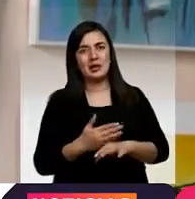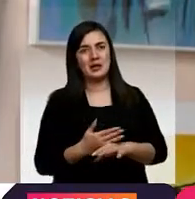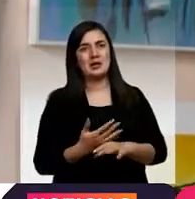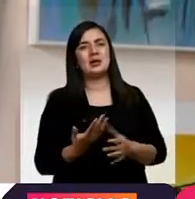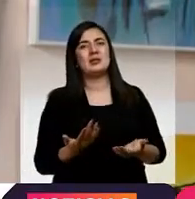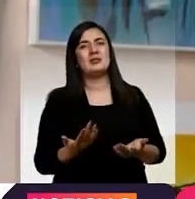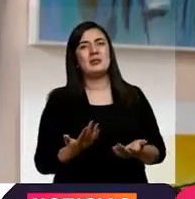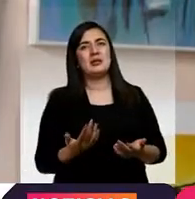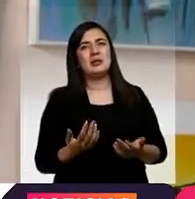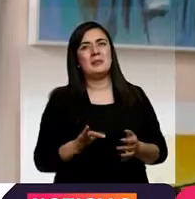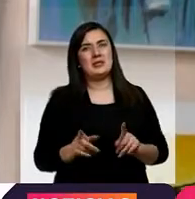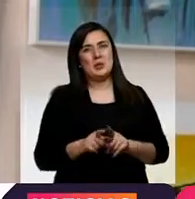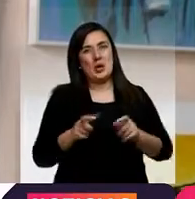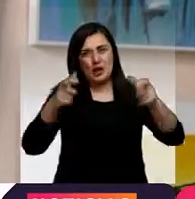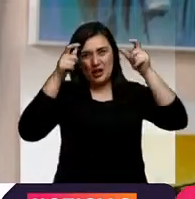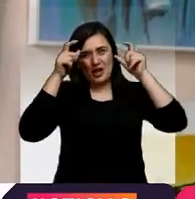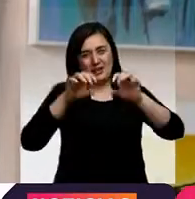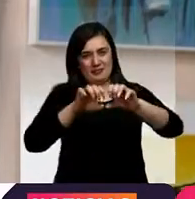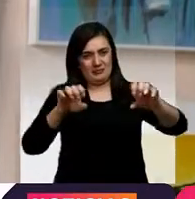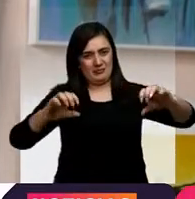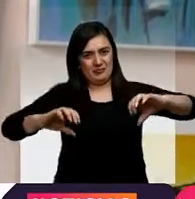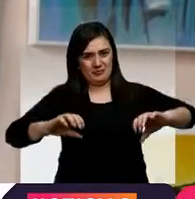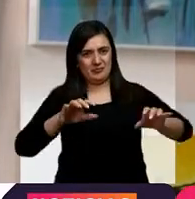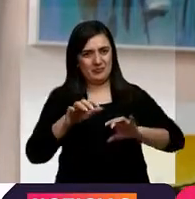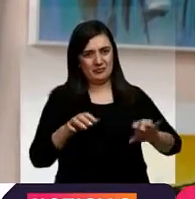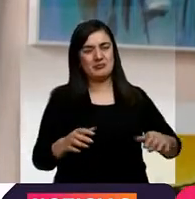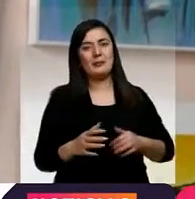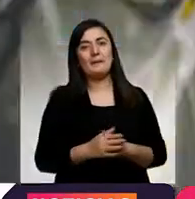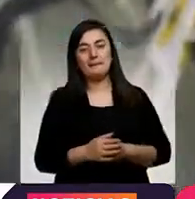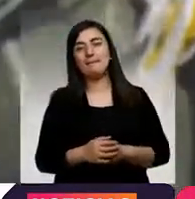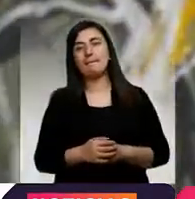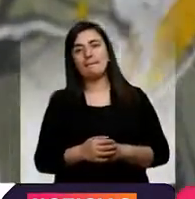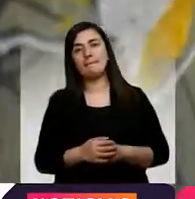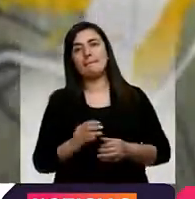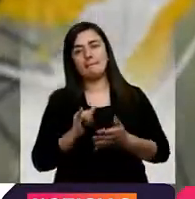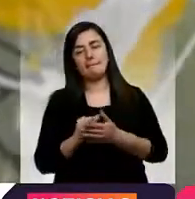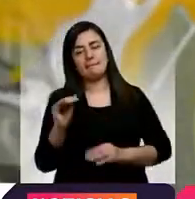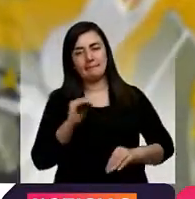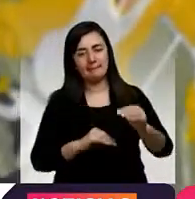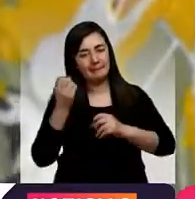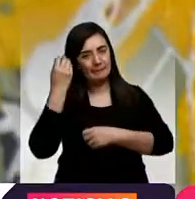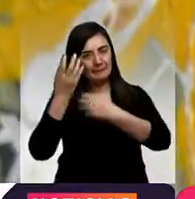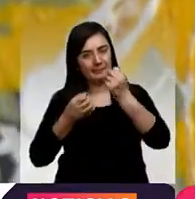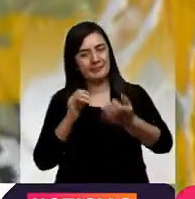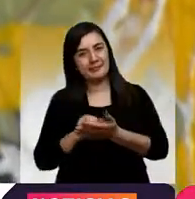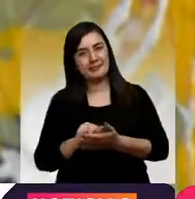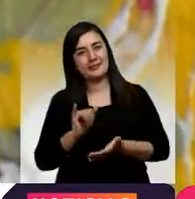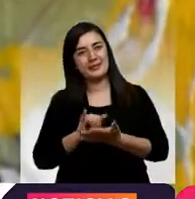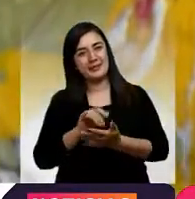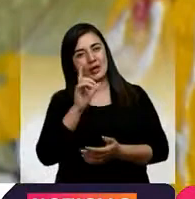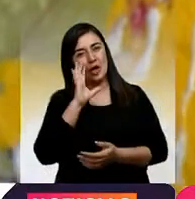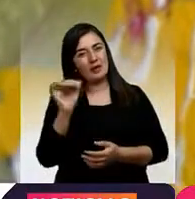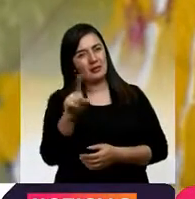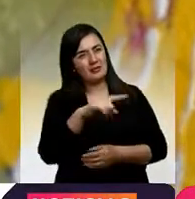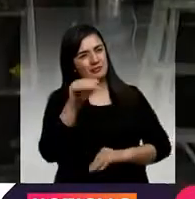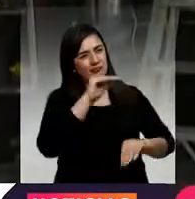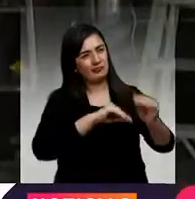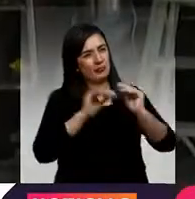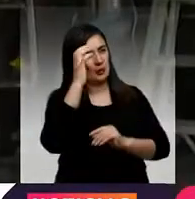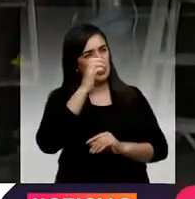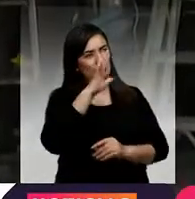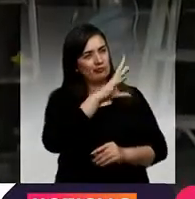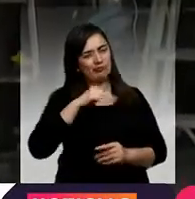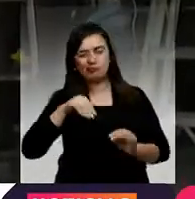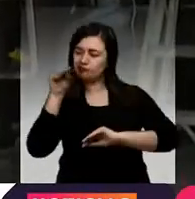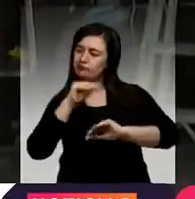una serie, como un toro. Entonces yo había visto eso y dije, bueno, y empecé a crear. Inspirado por el trabajo de estos artistas europeos, Leandro